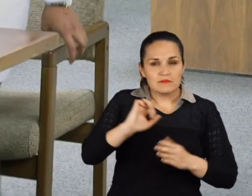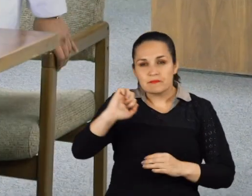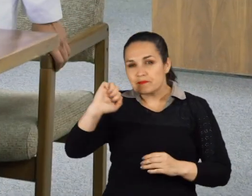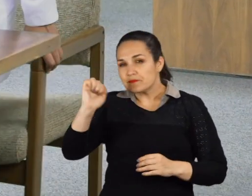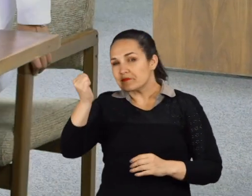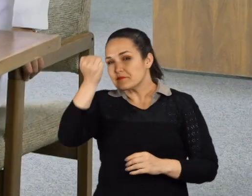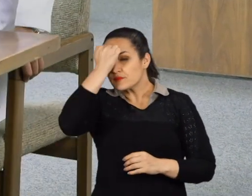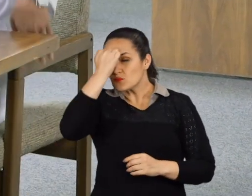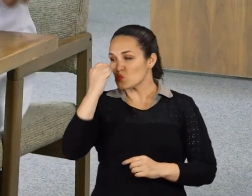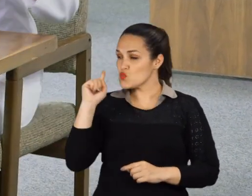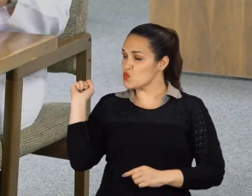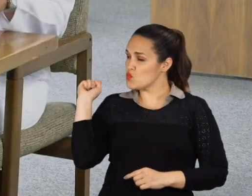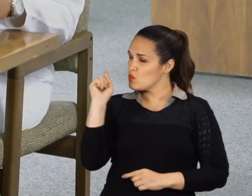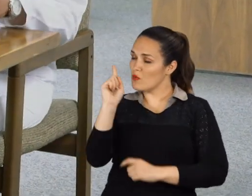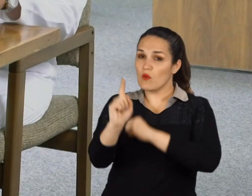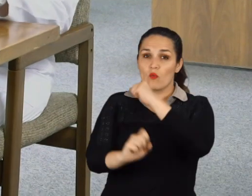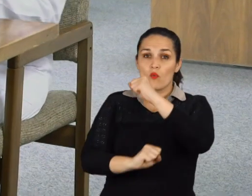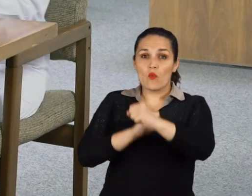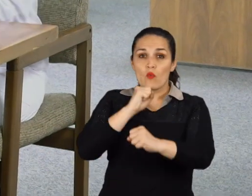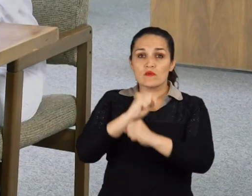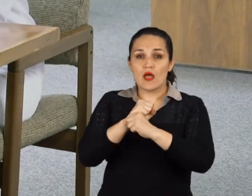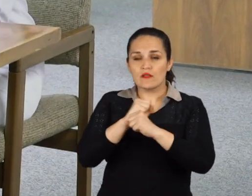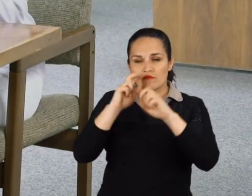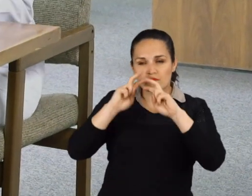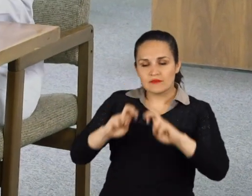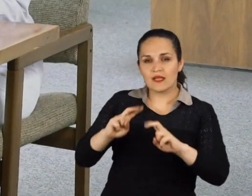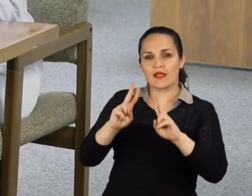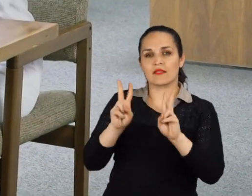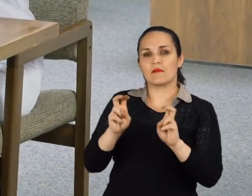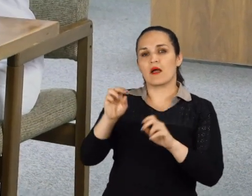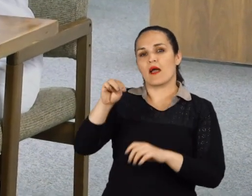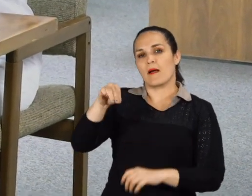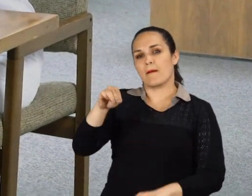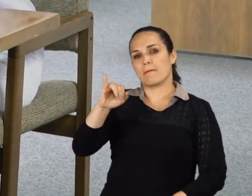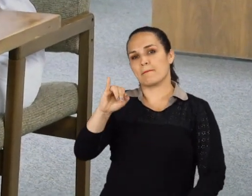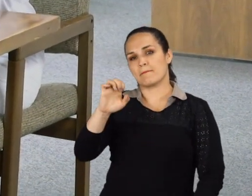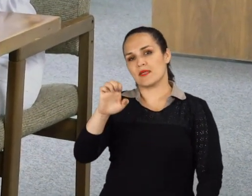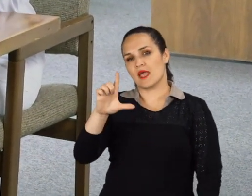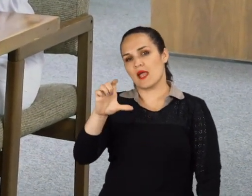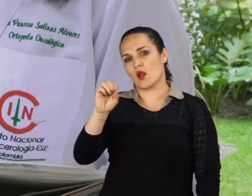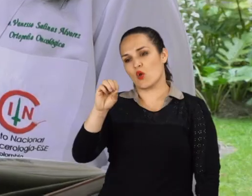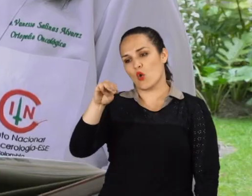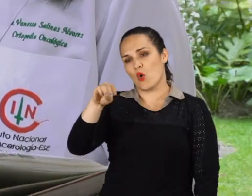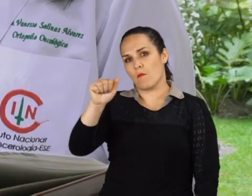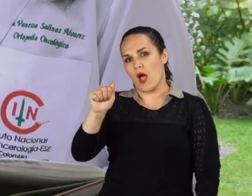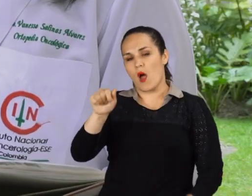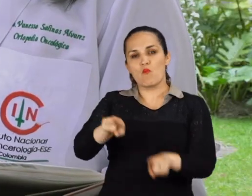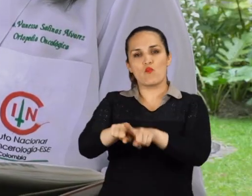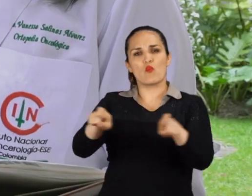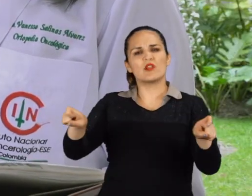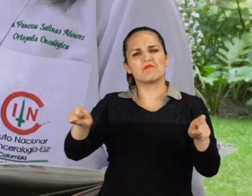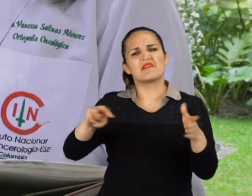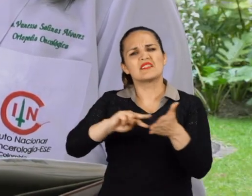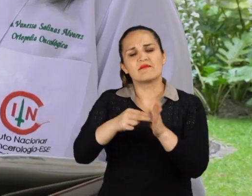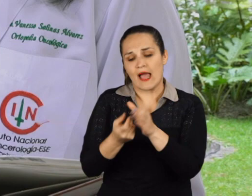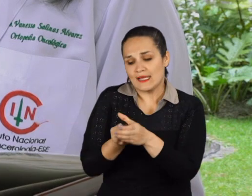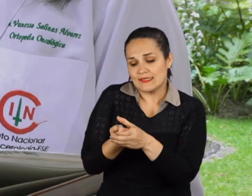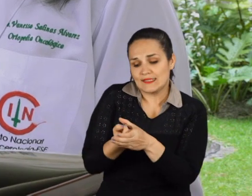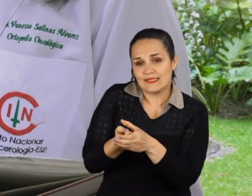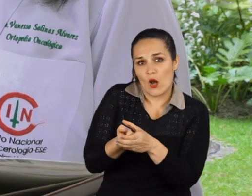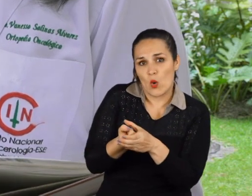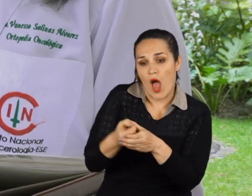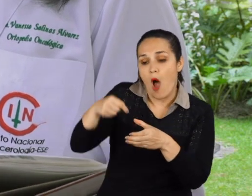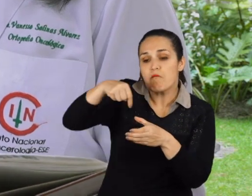que llevamos como un año realizándolo es en cuanto al mieloma múltiple. El mieloma es una nueva patología tumoral ligada a las células